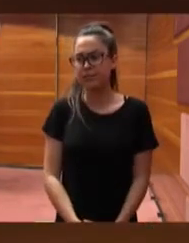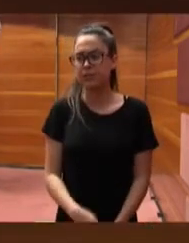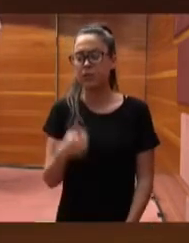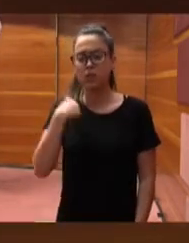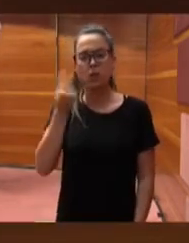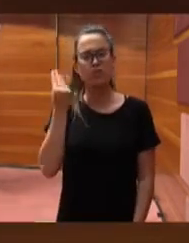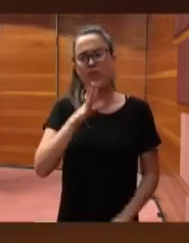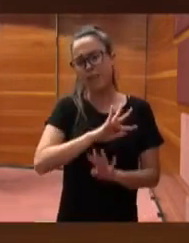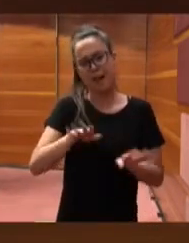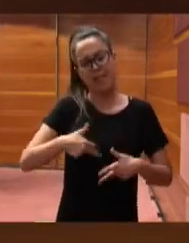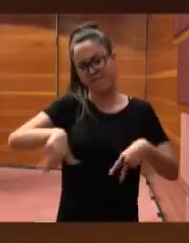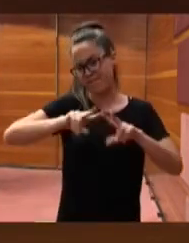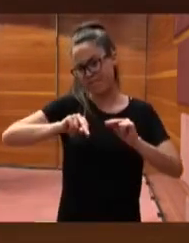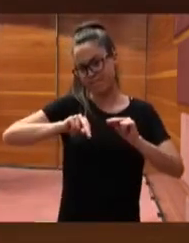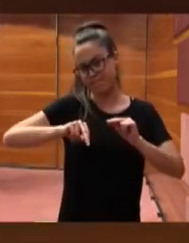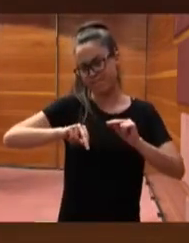para cerrar.